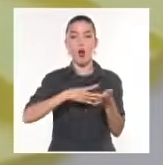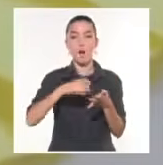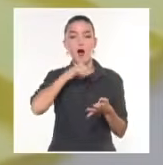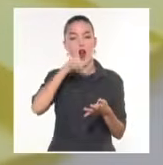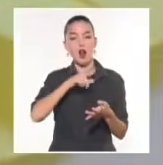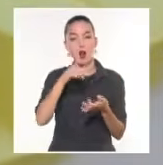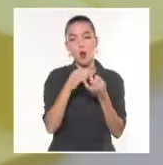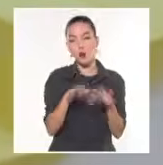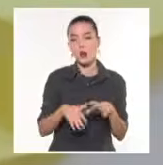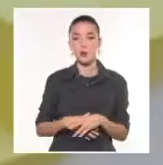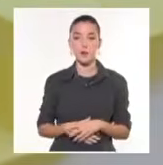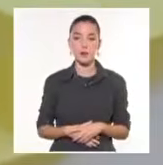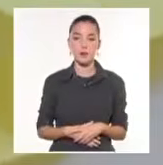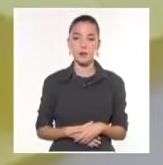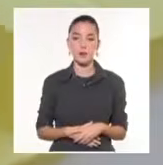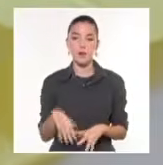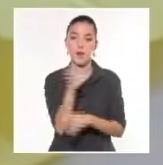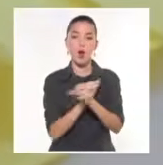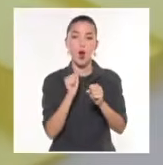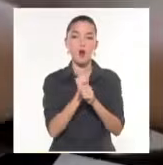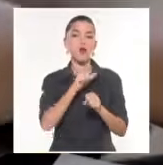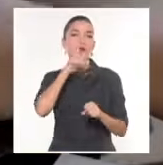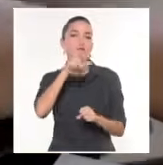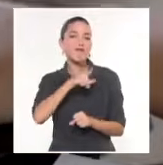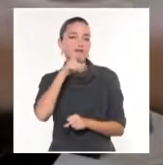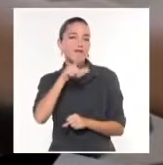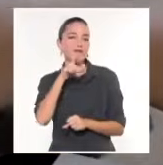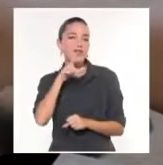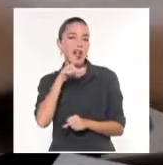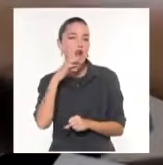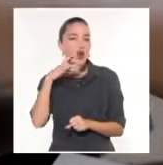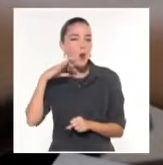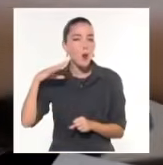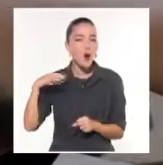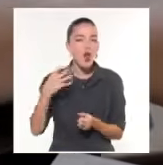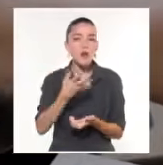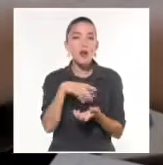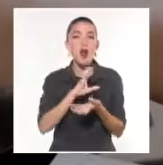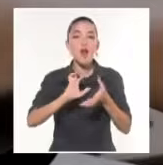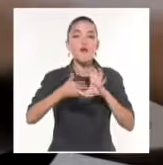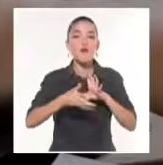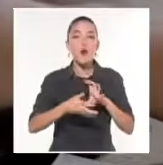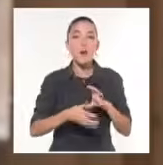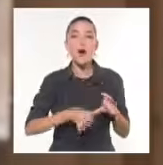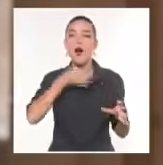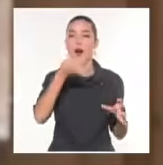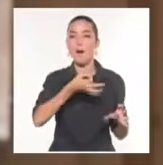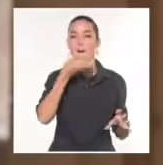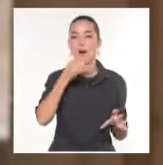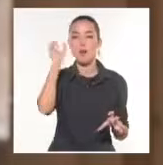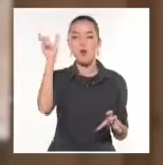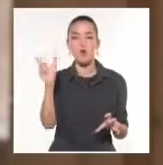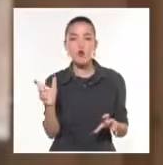uso que le damos al lenguaje codifica las maneras en que expresamos conceptos, muestran identidades propias,